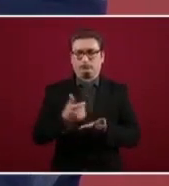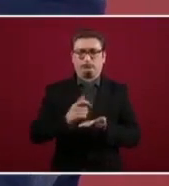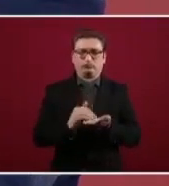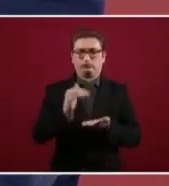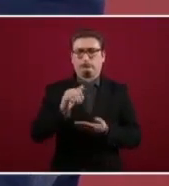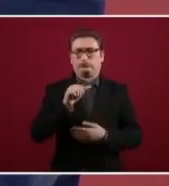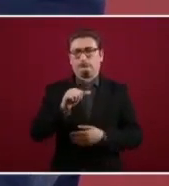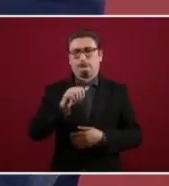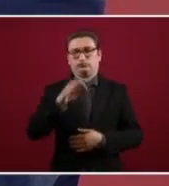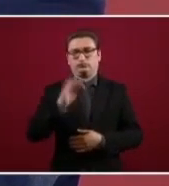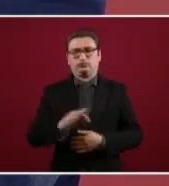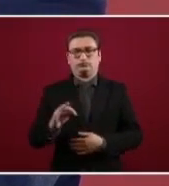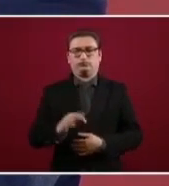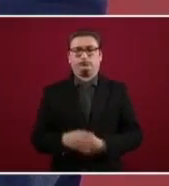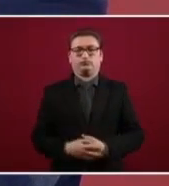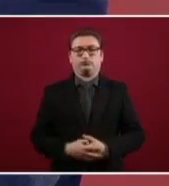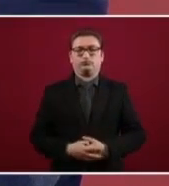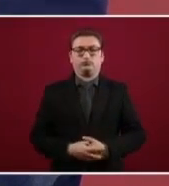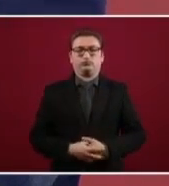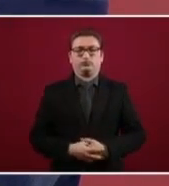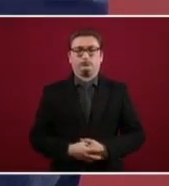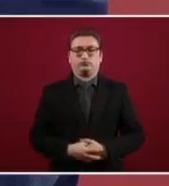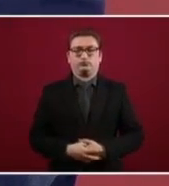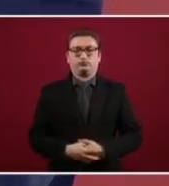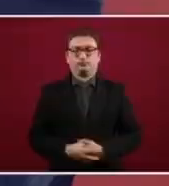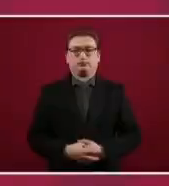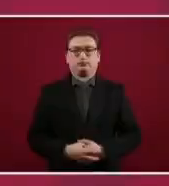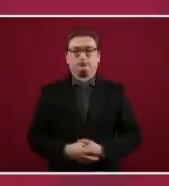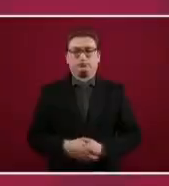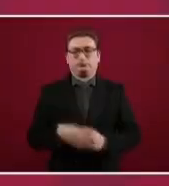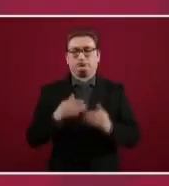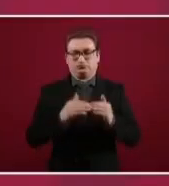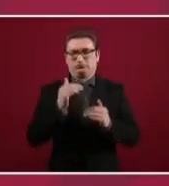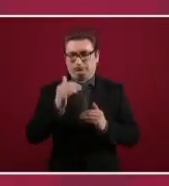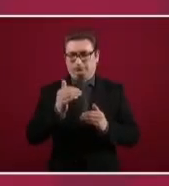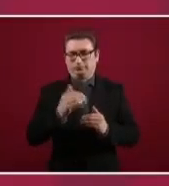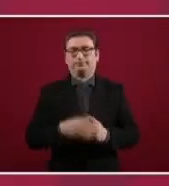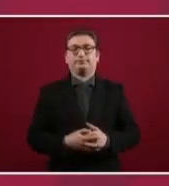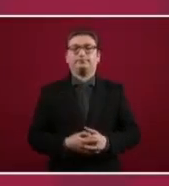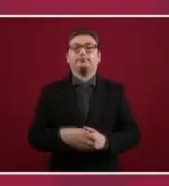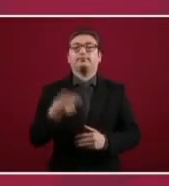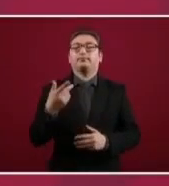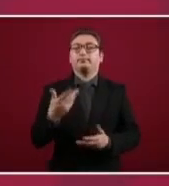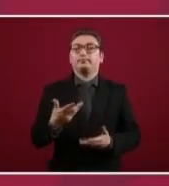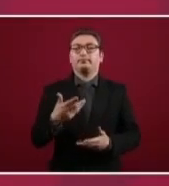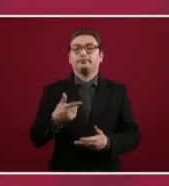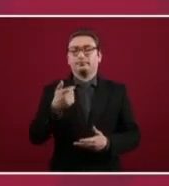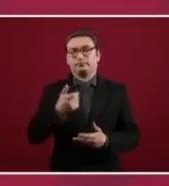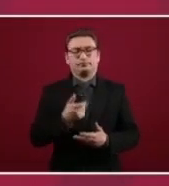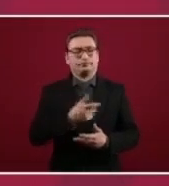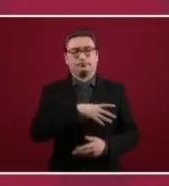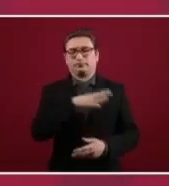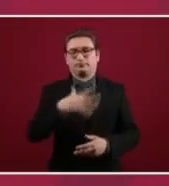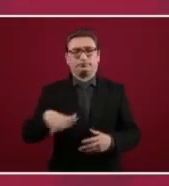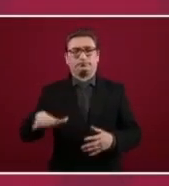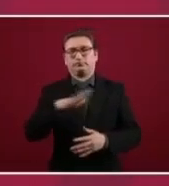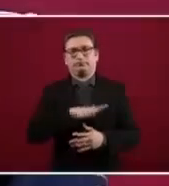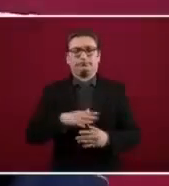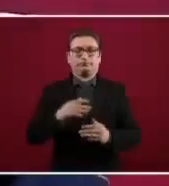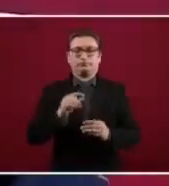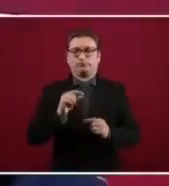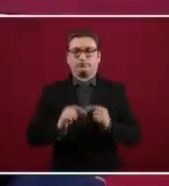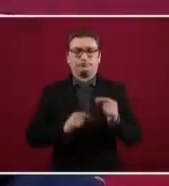16 por ciento o sea fue en mayor y el salario en general está